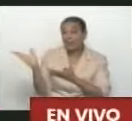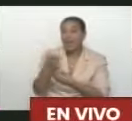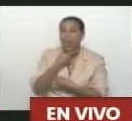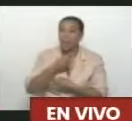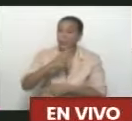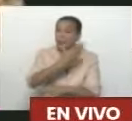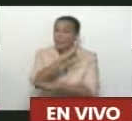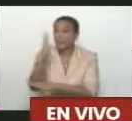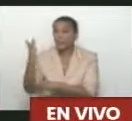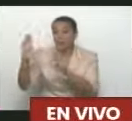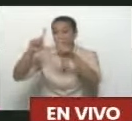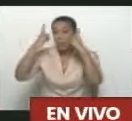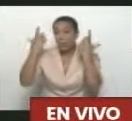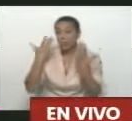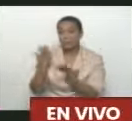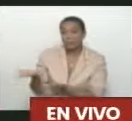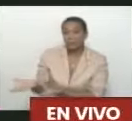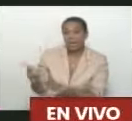Ah, Silita.